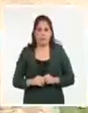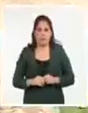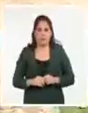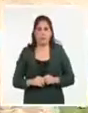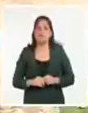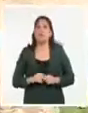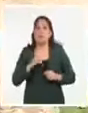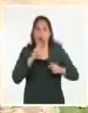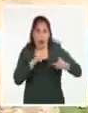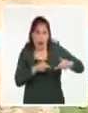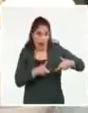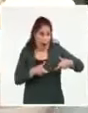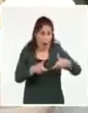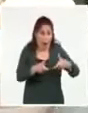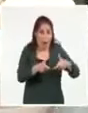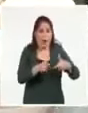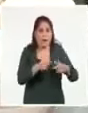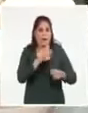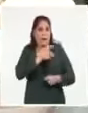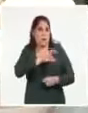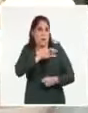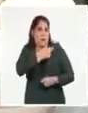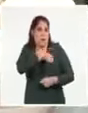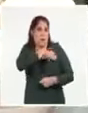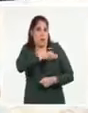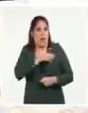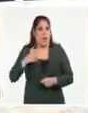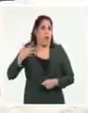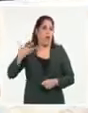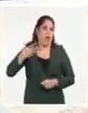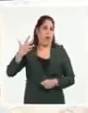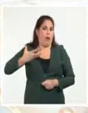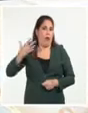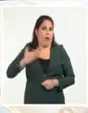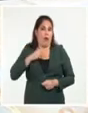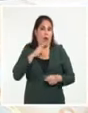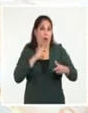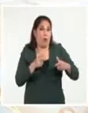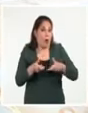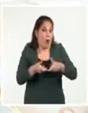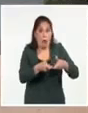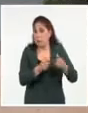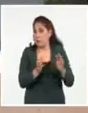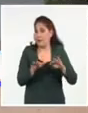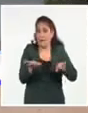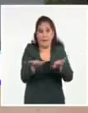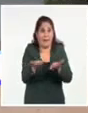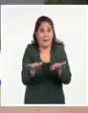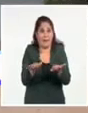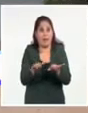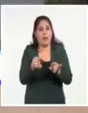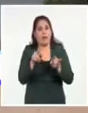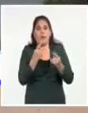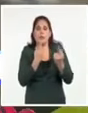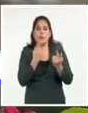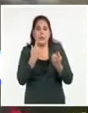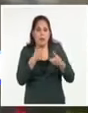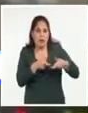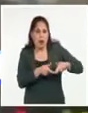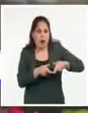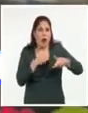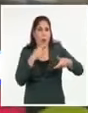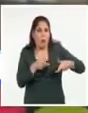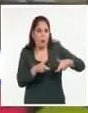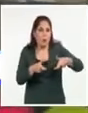El abasto generaba insatisfacción. La comunidad carecía de un servicio que cubriera la totalidad